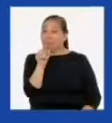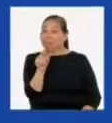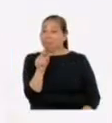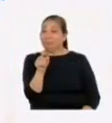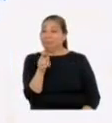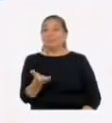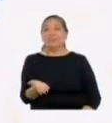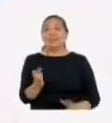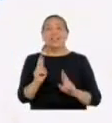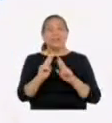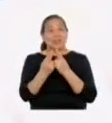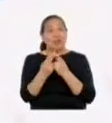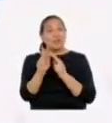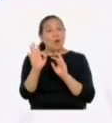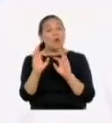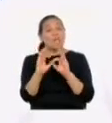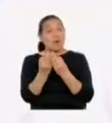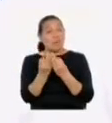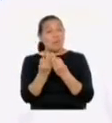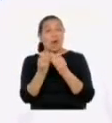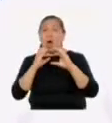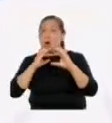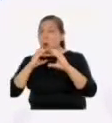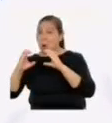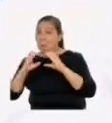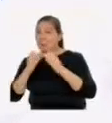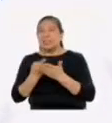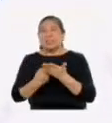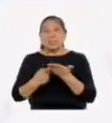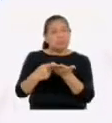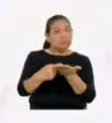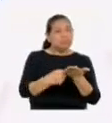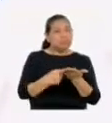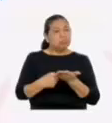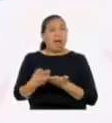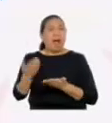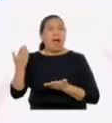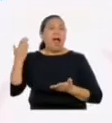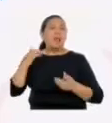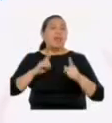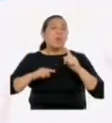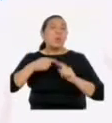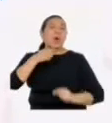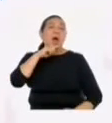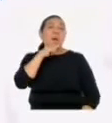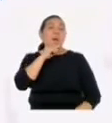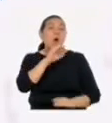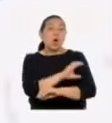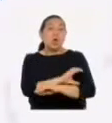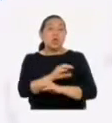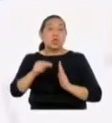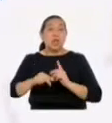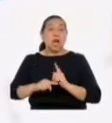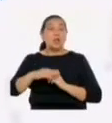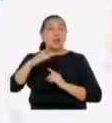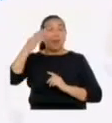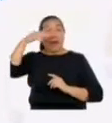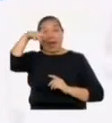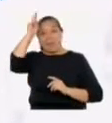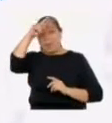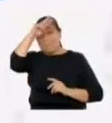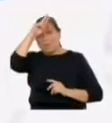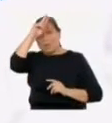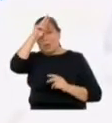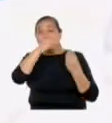toca a ti. Reúnete con tu familia y conversa con ellos sobre la participación que tuvieron algunas mujeres de la costa norte del antiguo